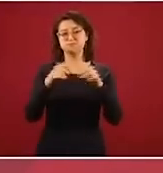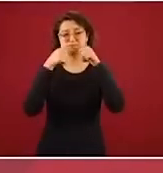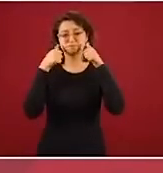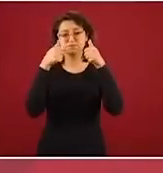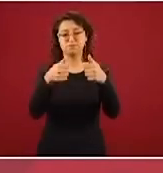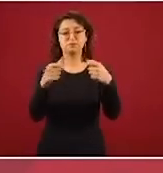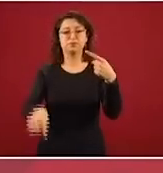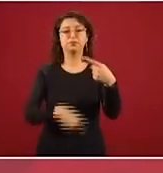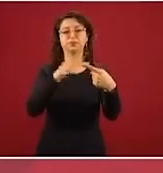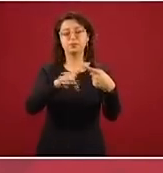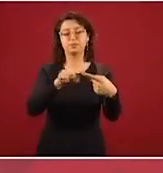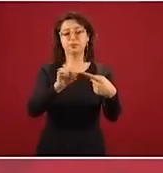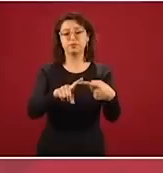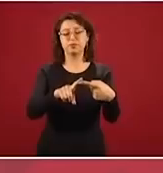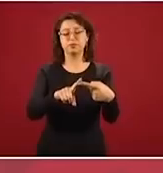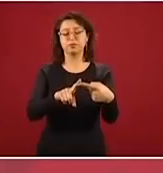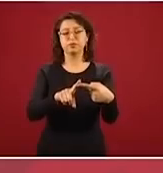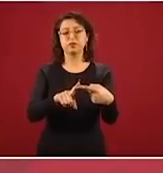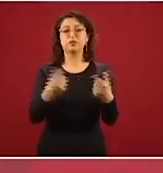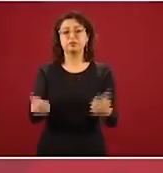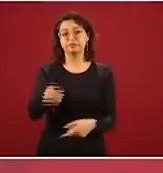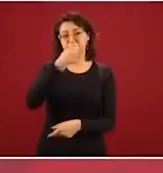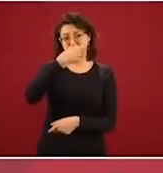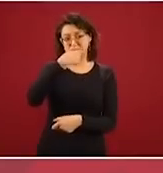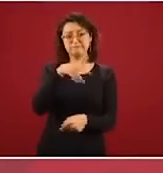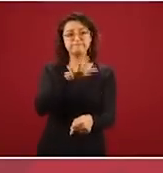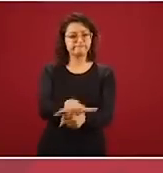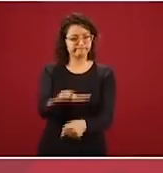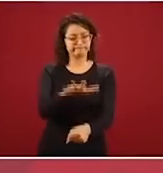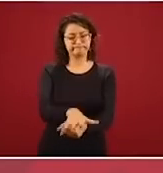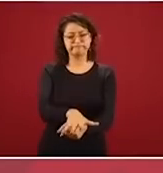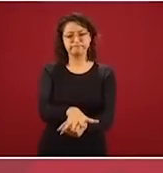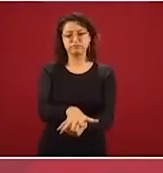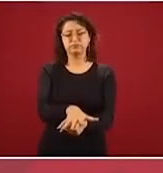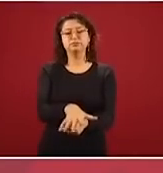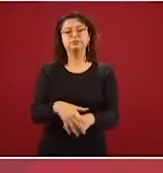La primera es que no falten los medicamentos,